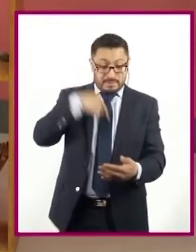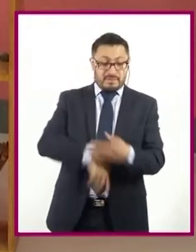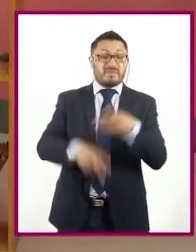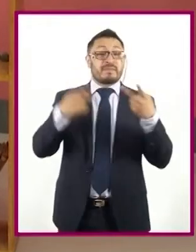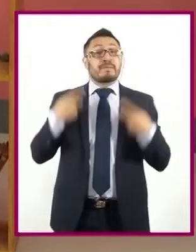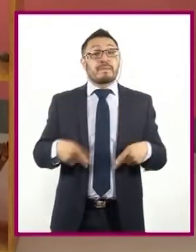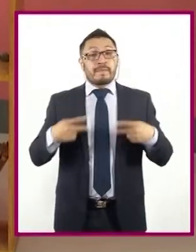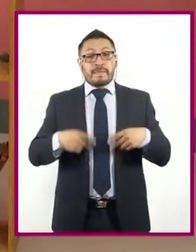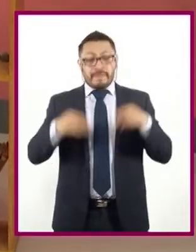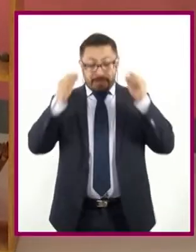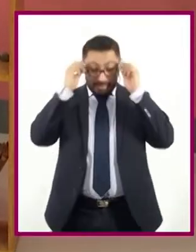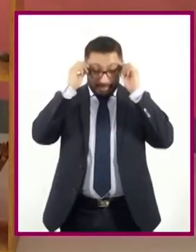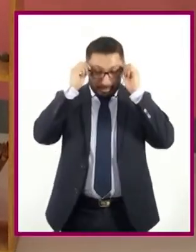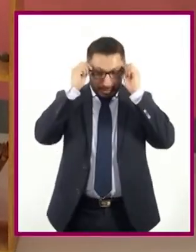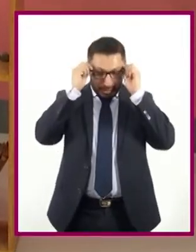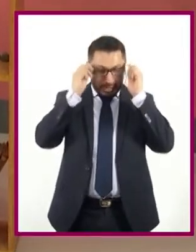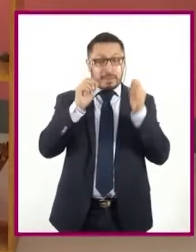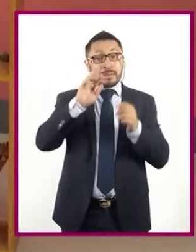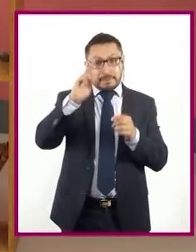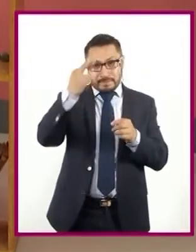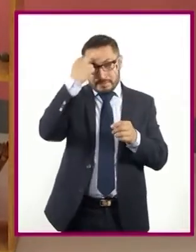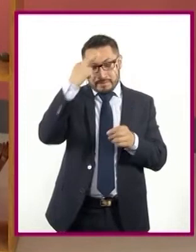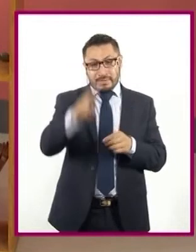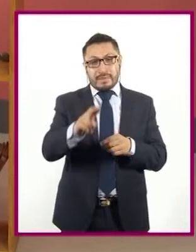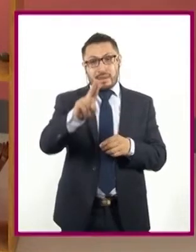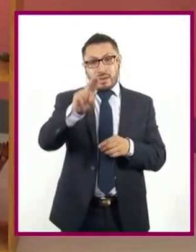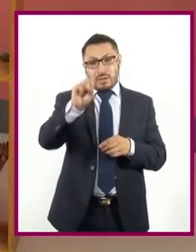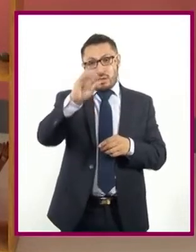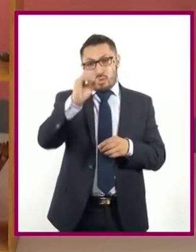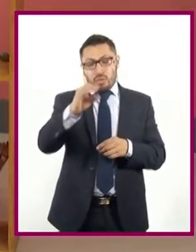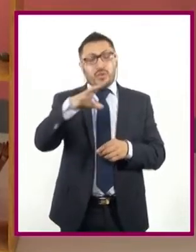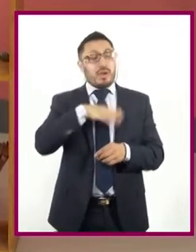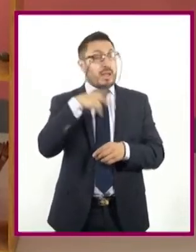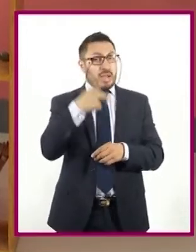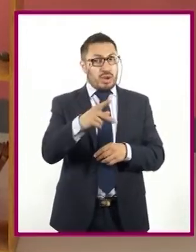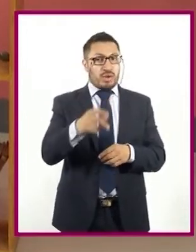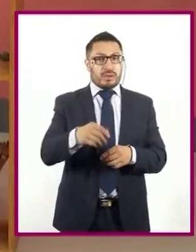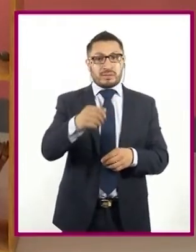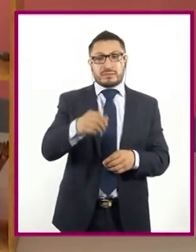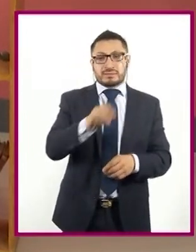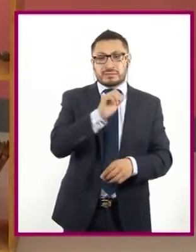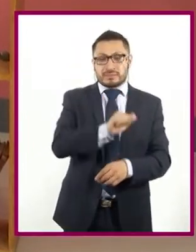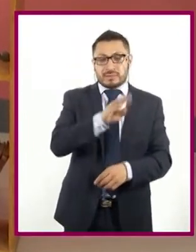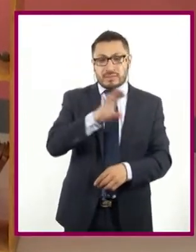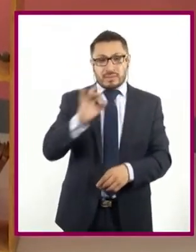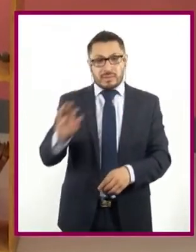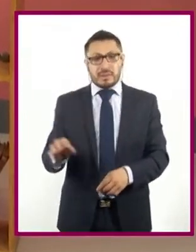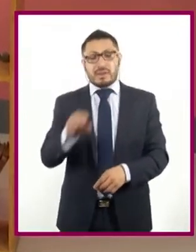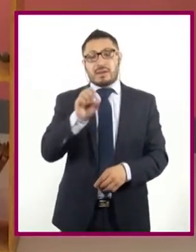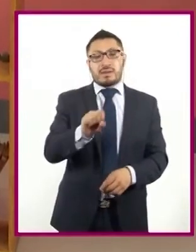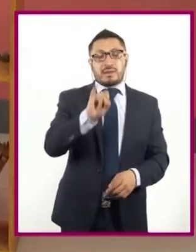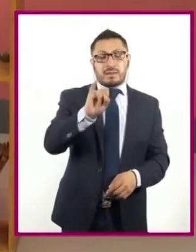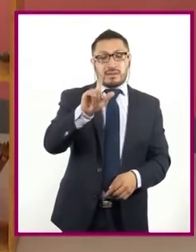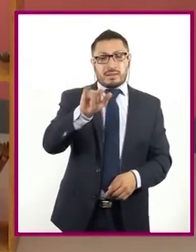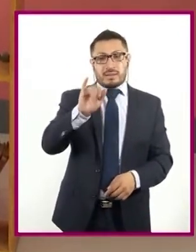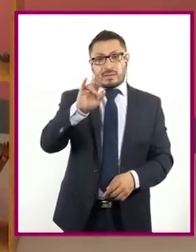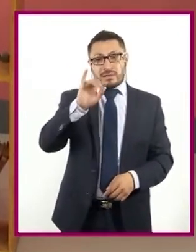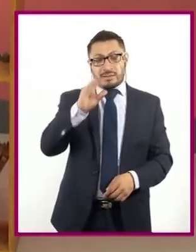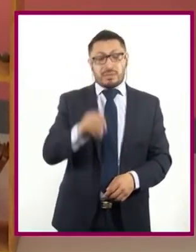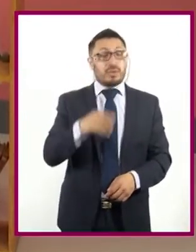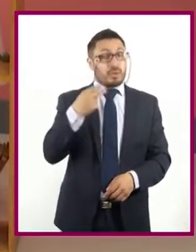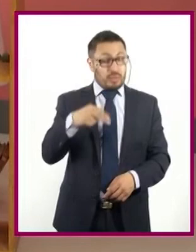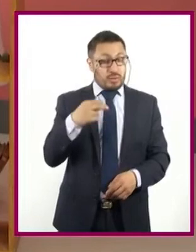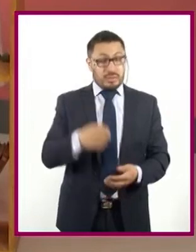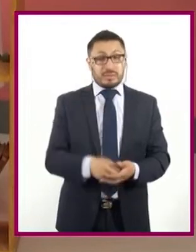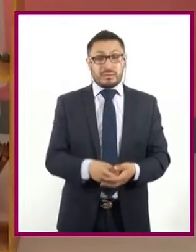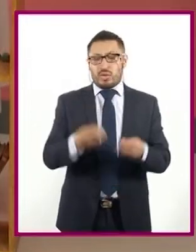personas. Cabe señalar que el ruso tiene su propio alfabeto llamado cirílico. ¡Cuánta